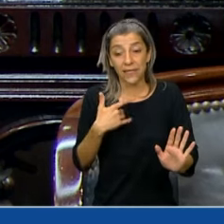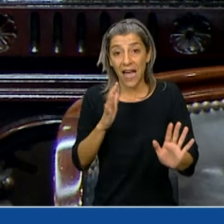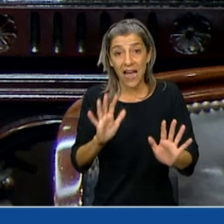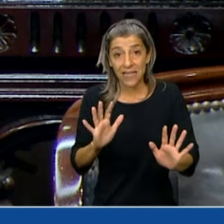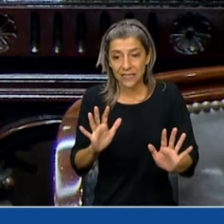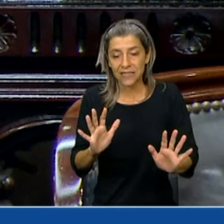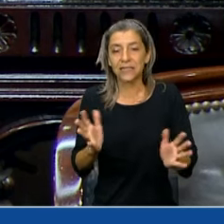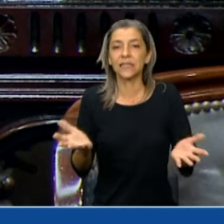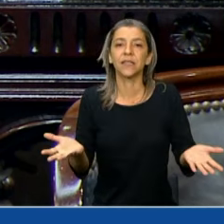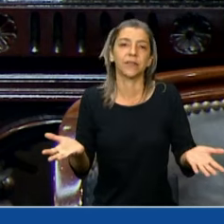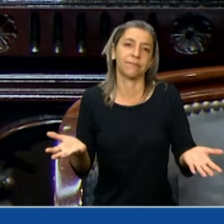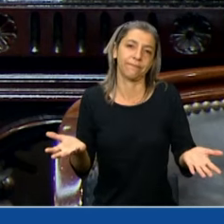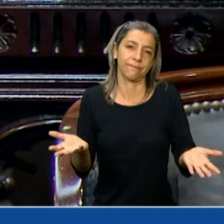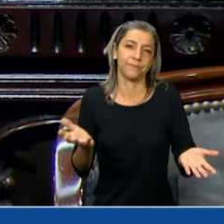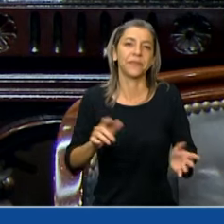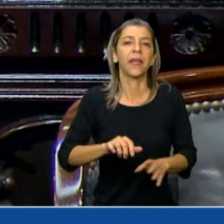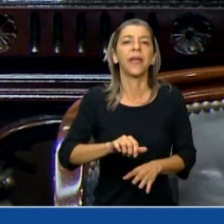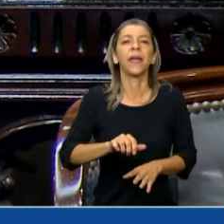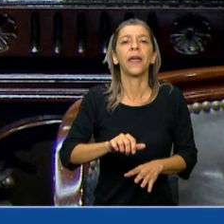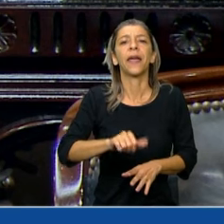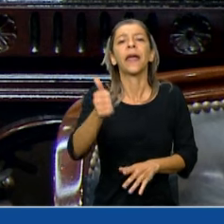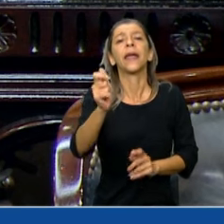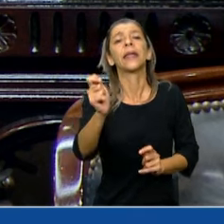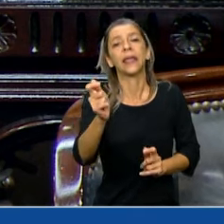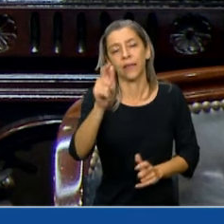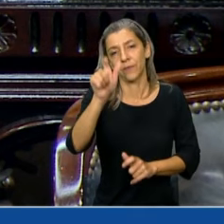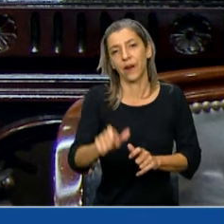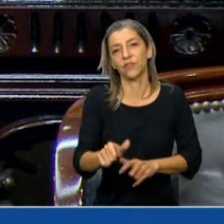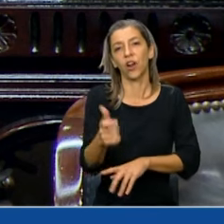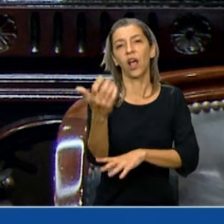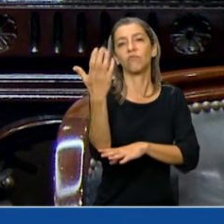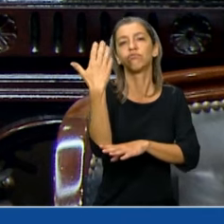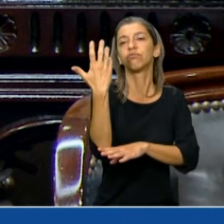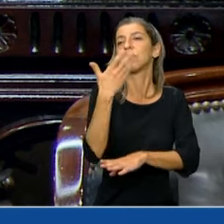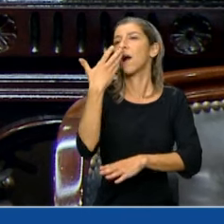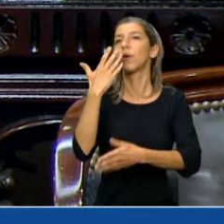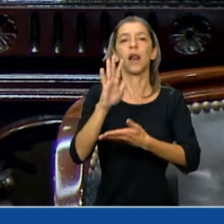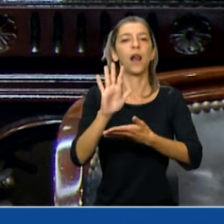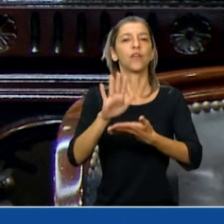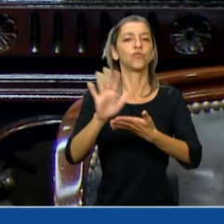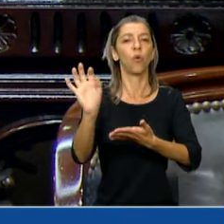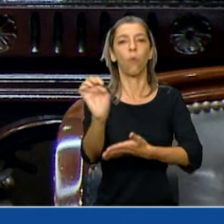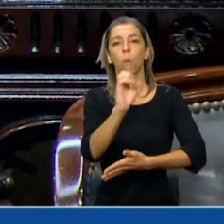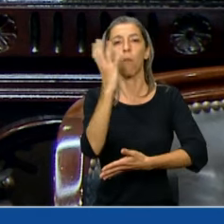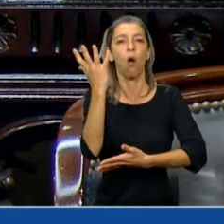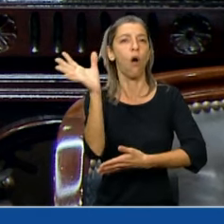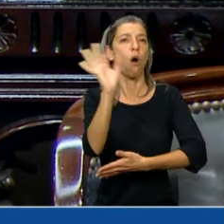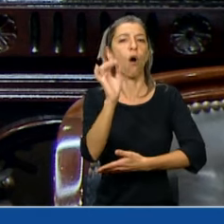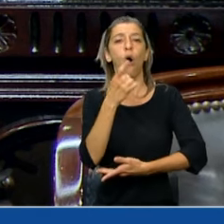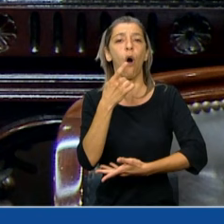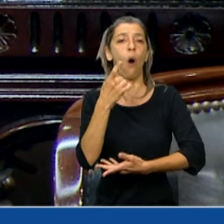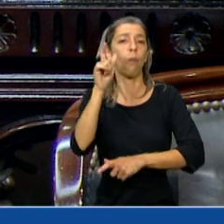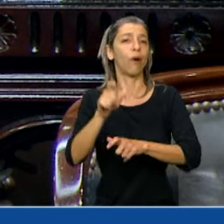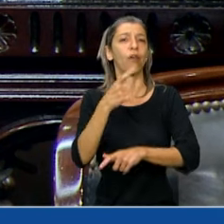discursos premodernos O fantasiosos como cuando dicen sin ponerse Colorado que el